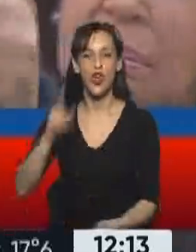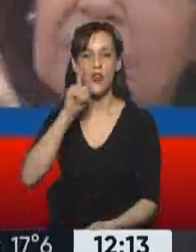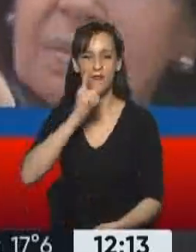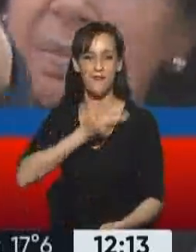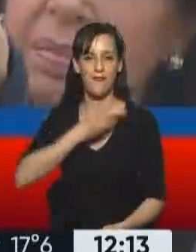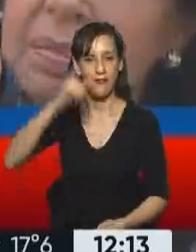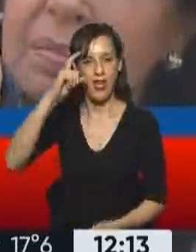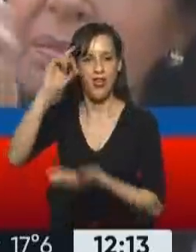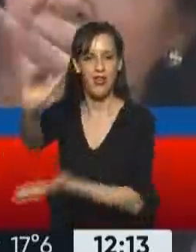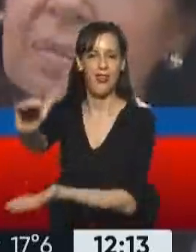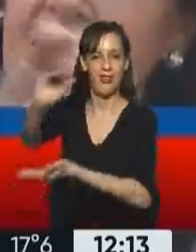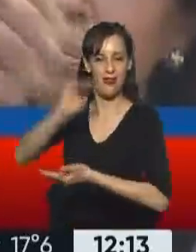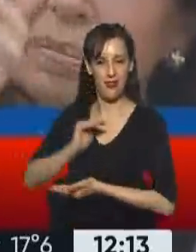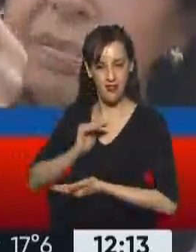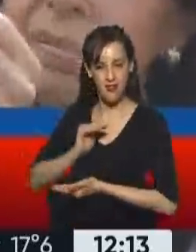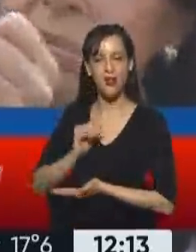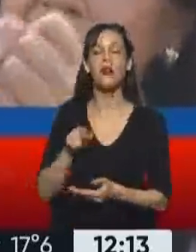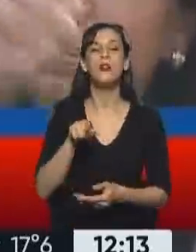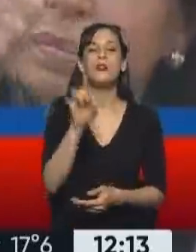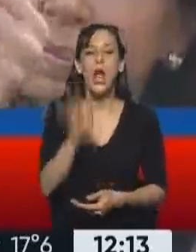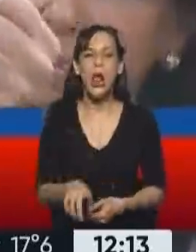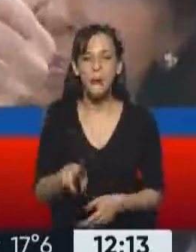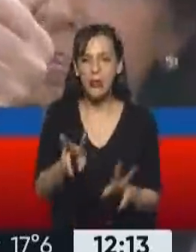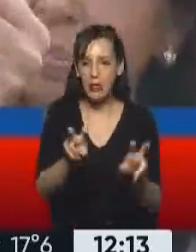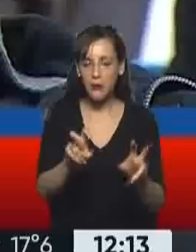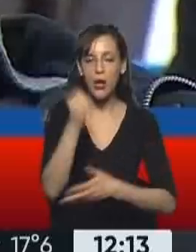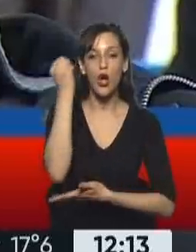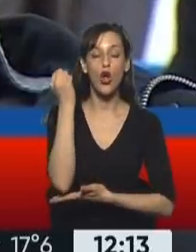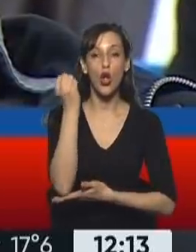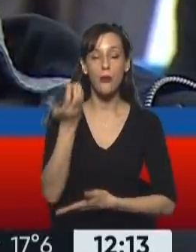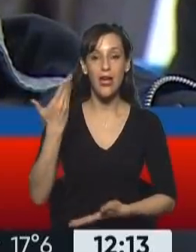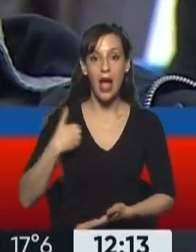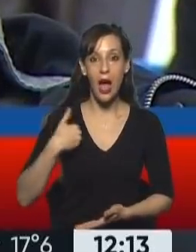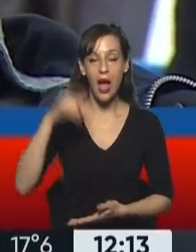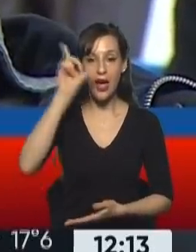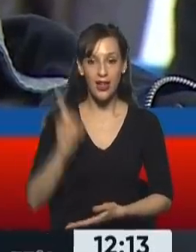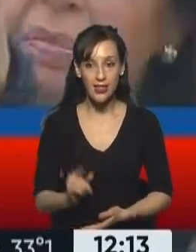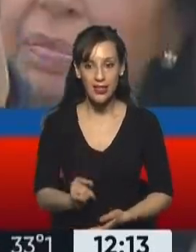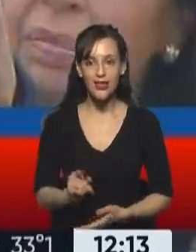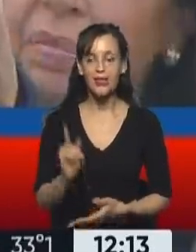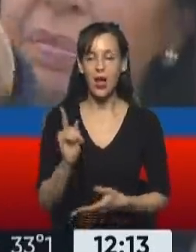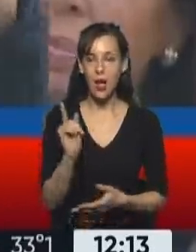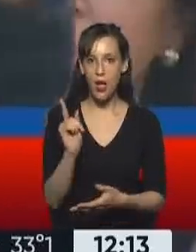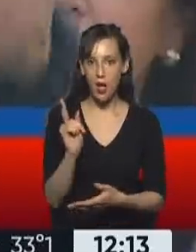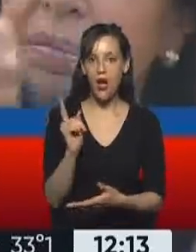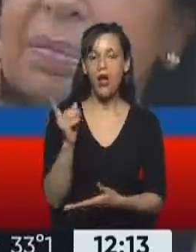era solo una cuestión que la economía en Argentina sufría los